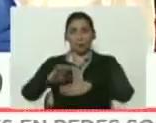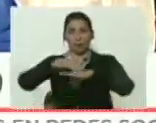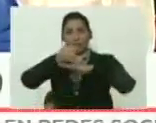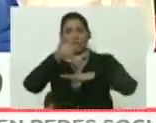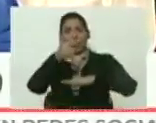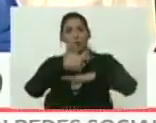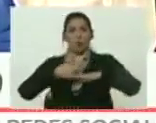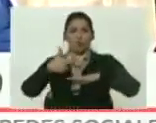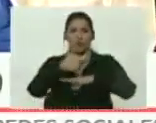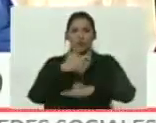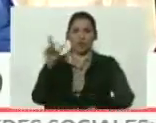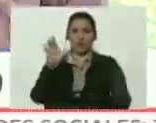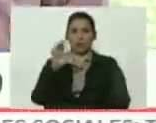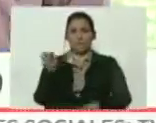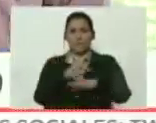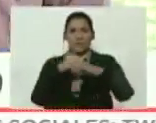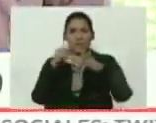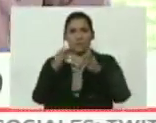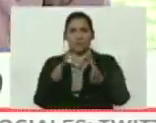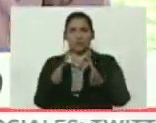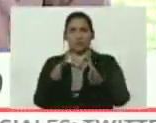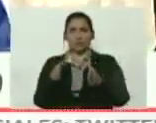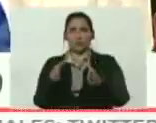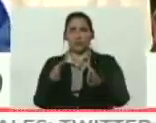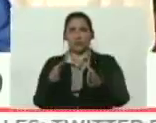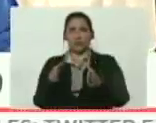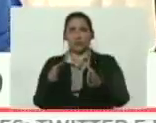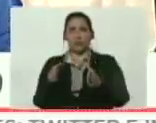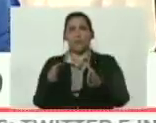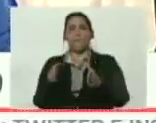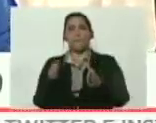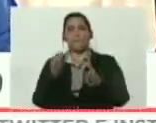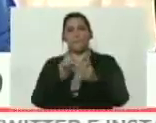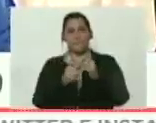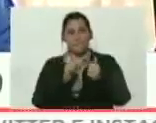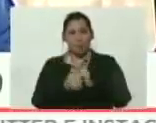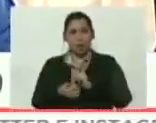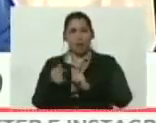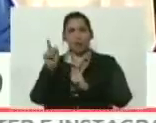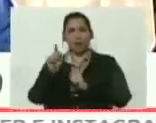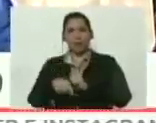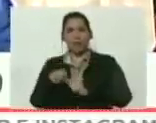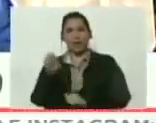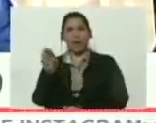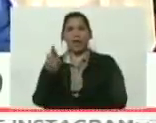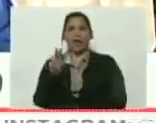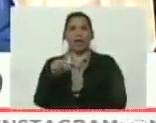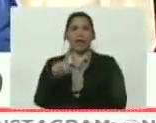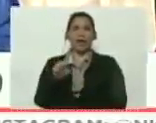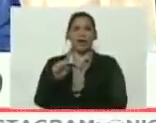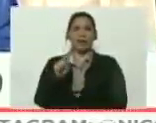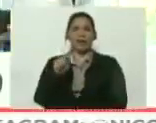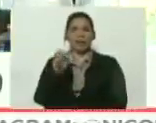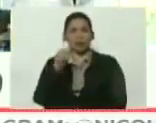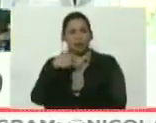de Caracas, ministras, ministro Pedro Infante, ministro Ernesto Villegas. Yo quisiera, Pedro,